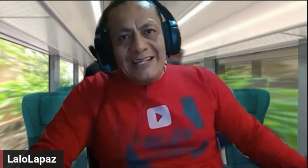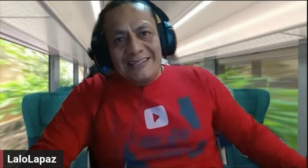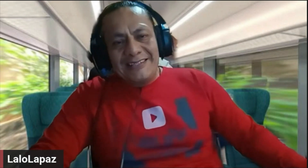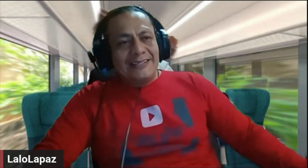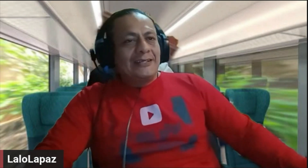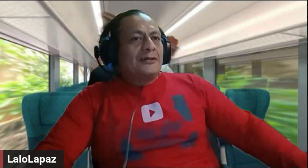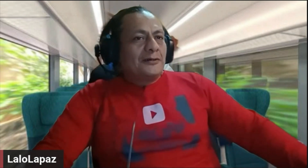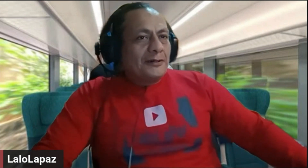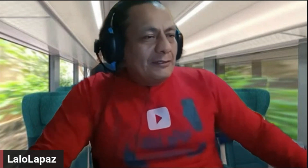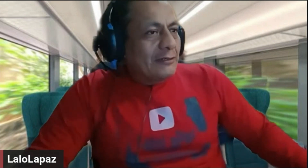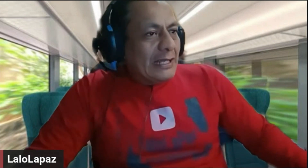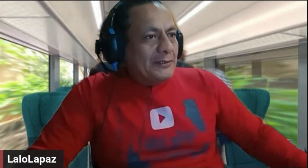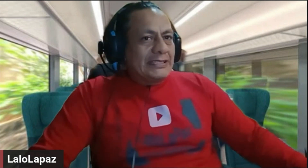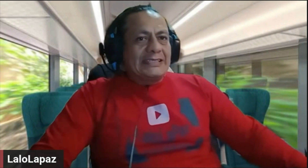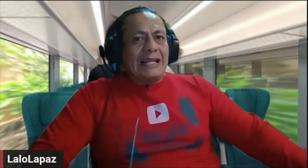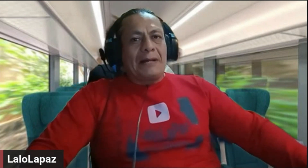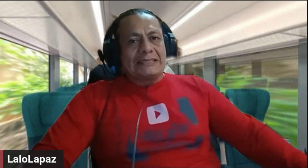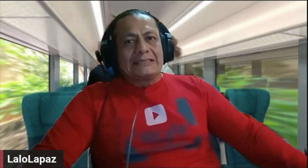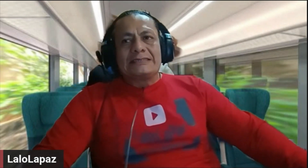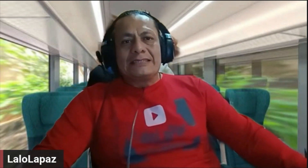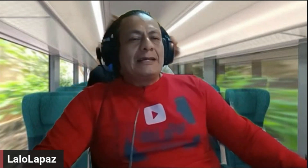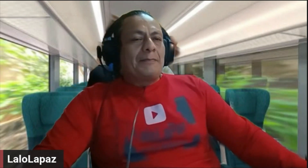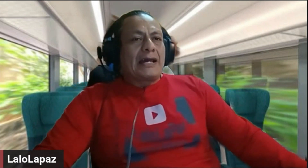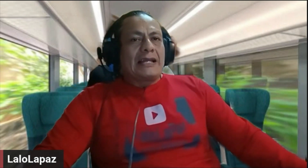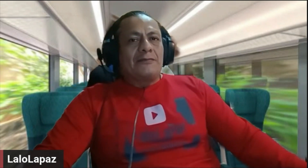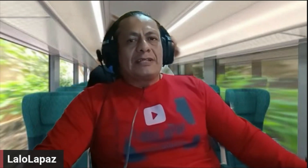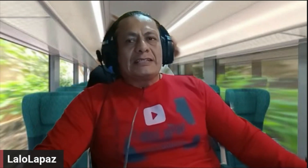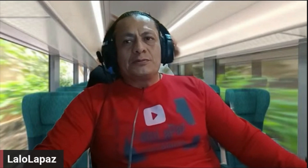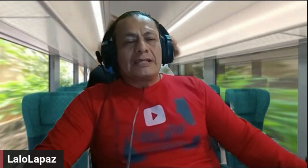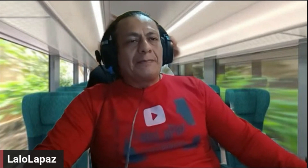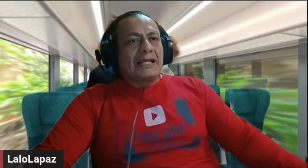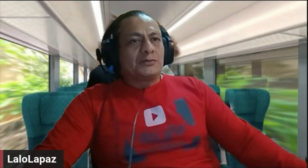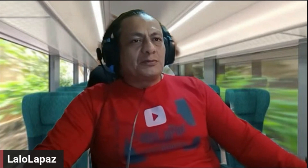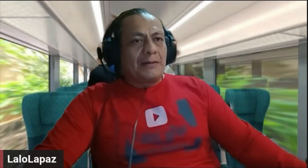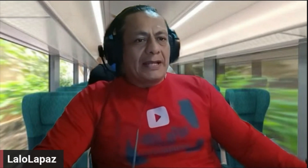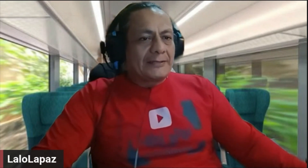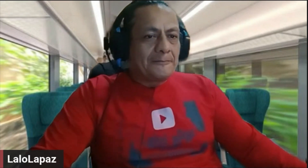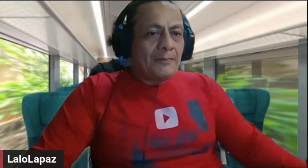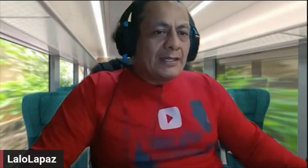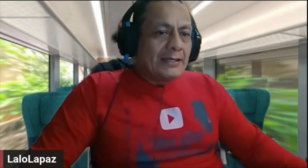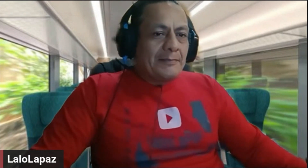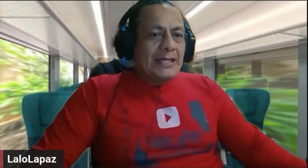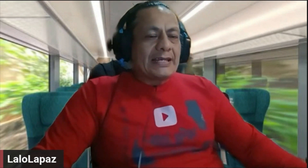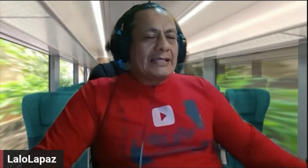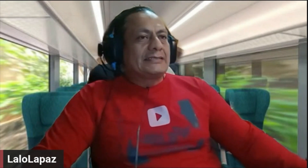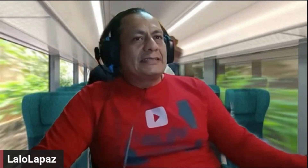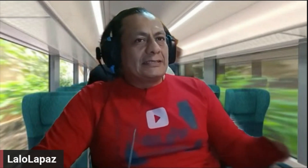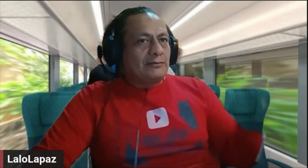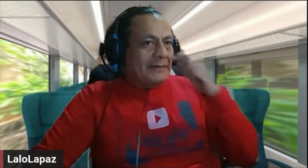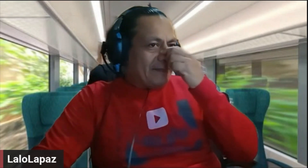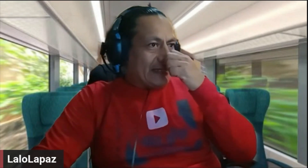Amigos, ¿qué tal? Hoy los saludamos desde La Paz, Baja California Sur, el paraíso junto al mar.